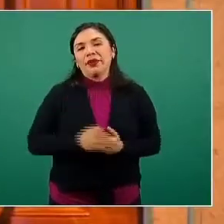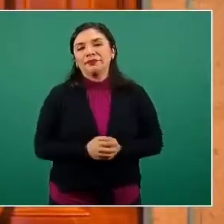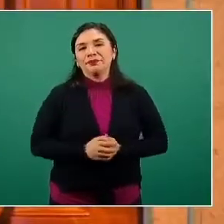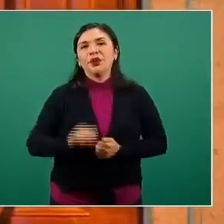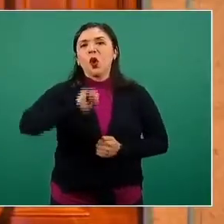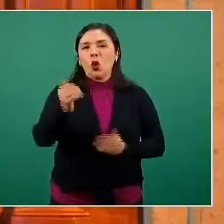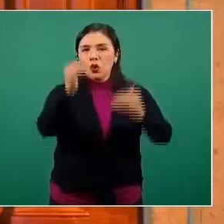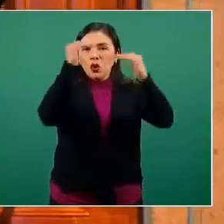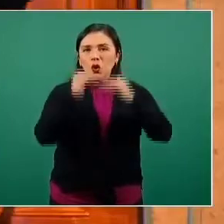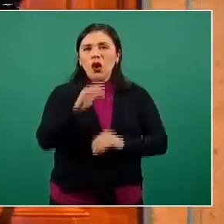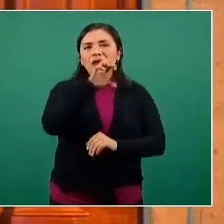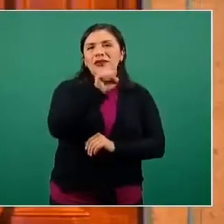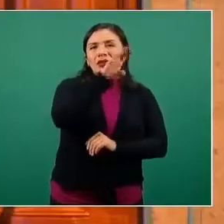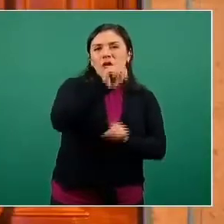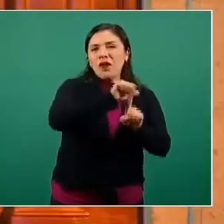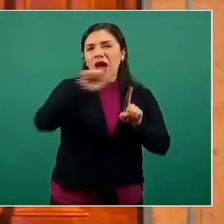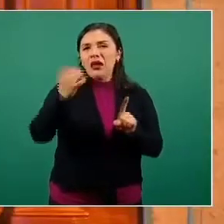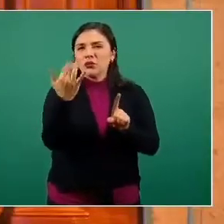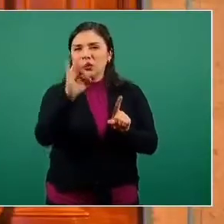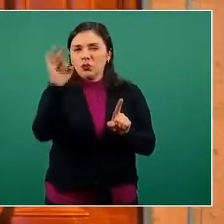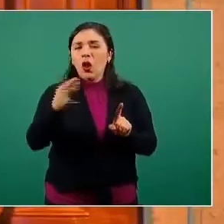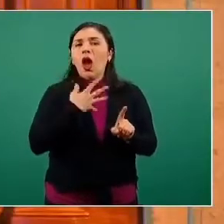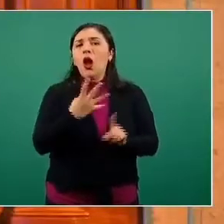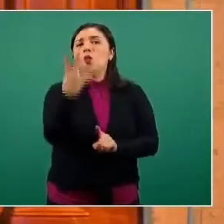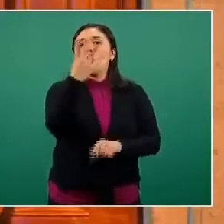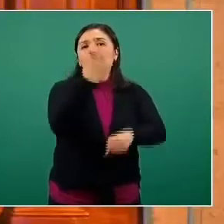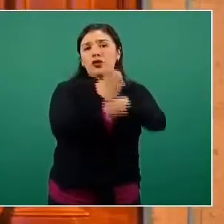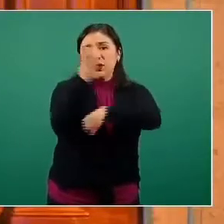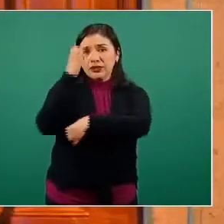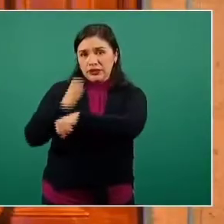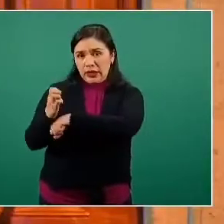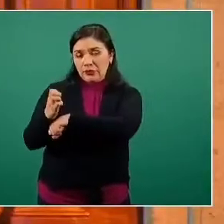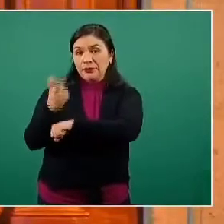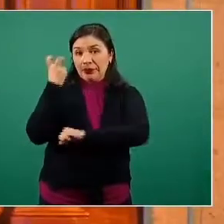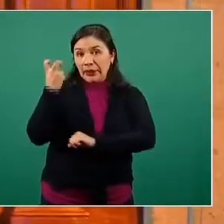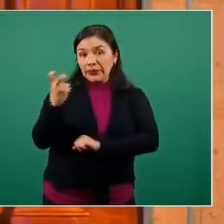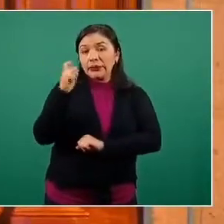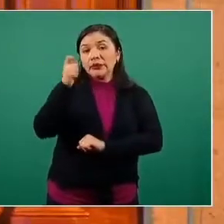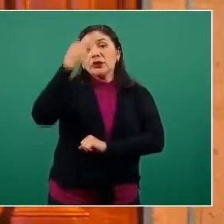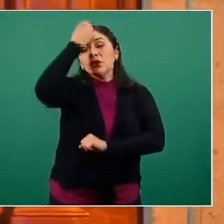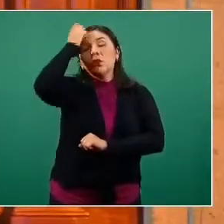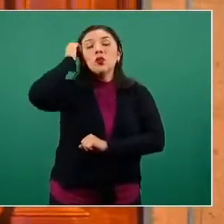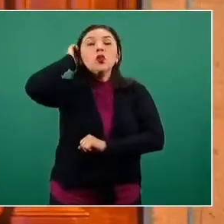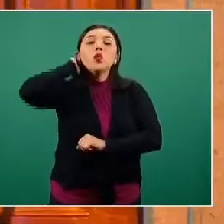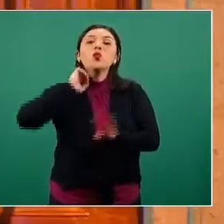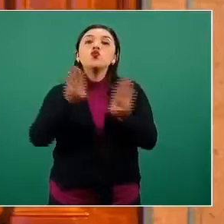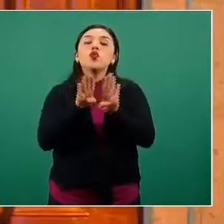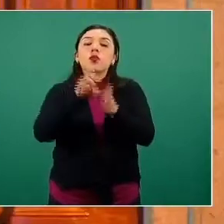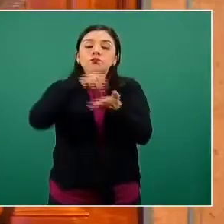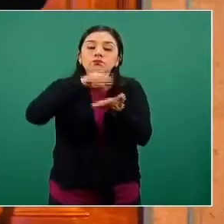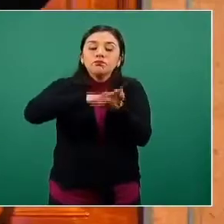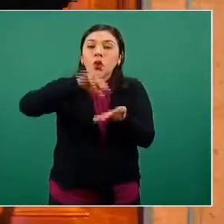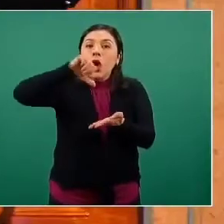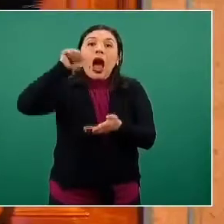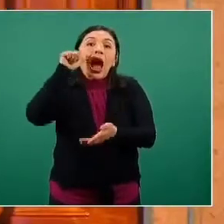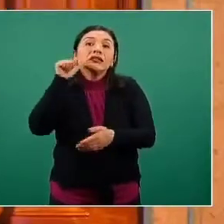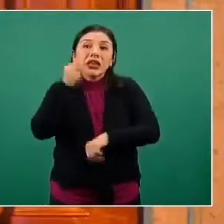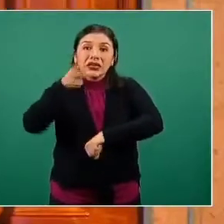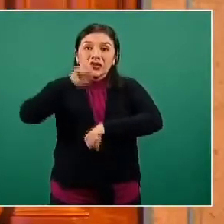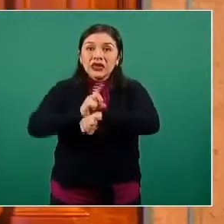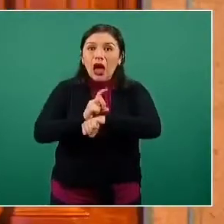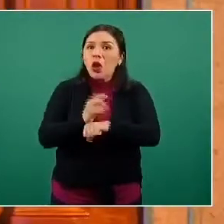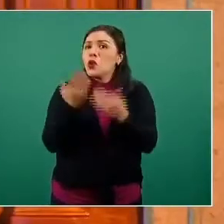entre 69 y 50, solo están 4 entidades federativas que para efecto del reporte del día de ayer no